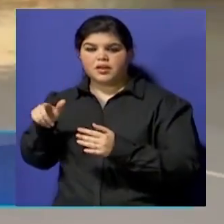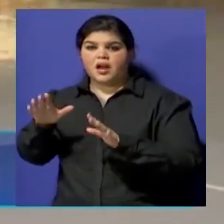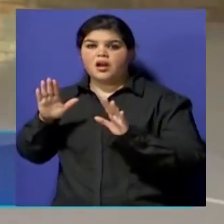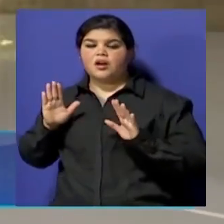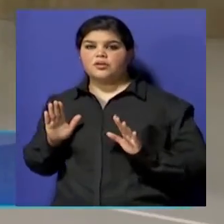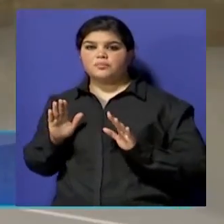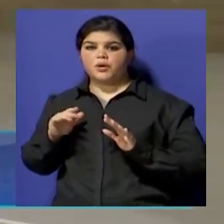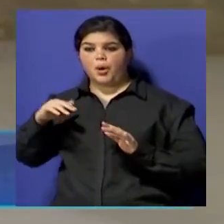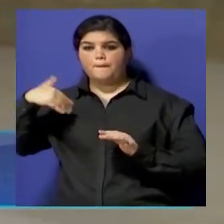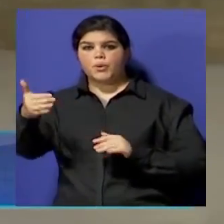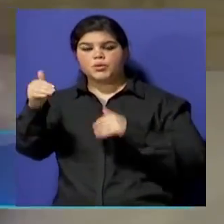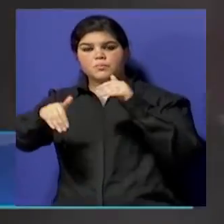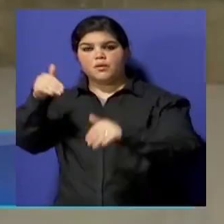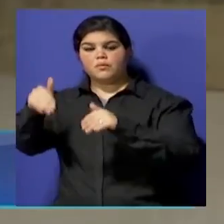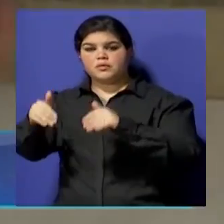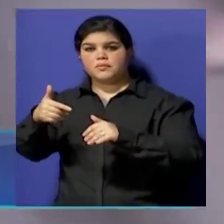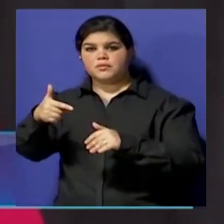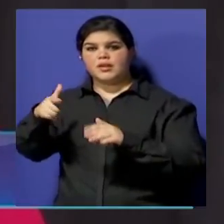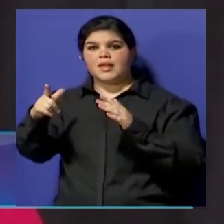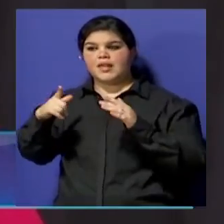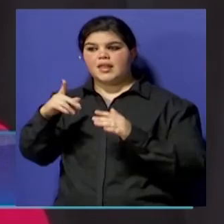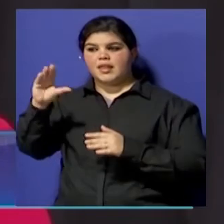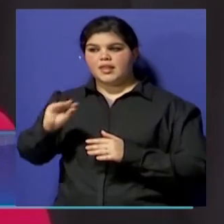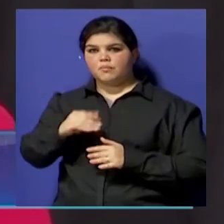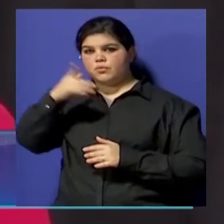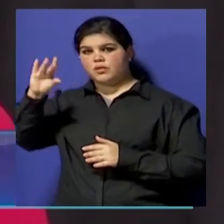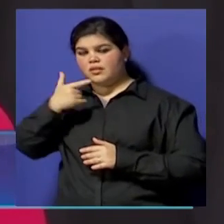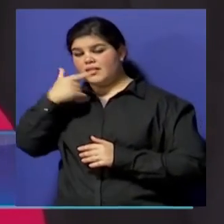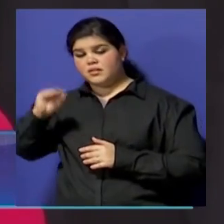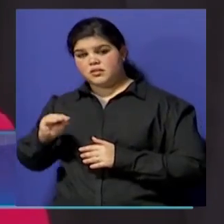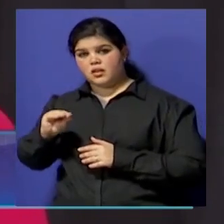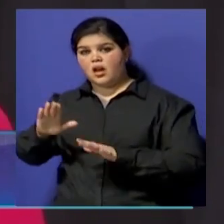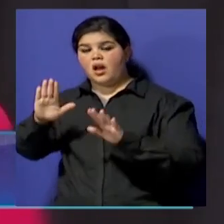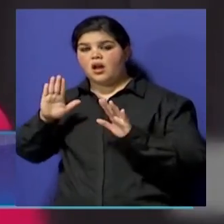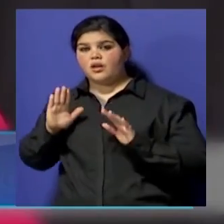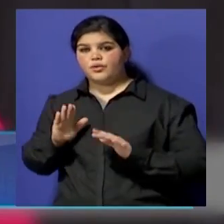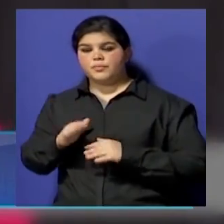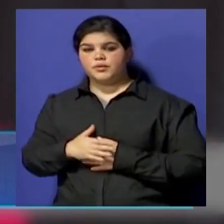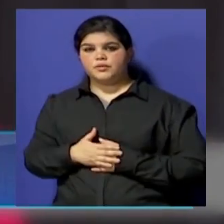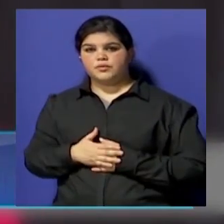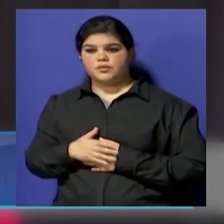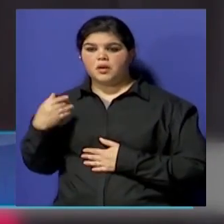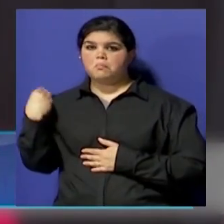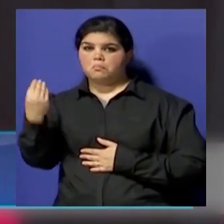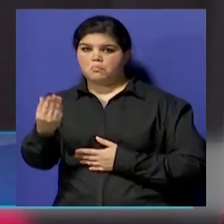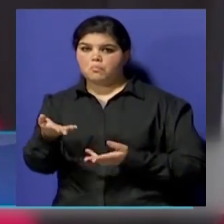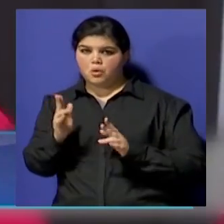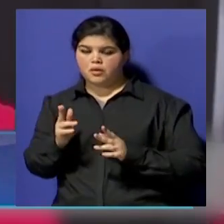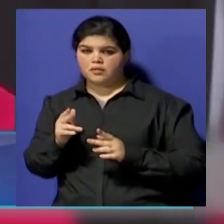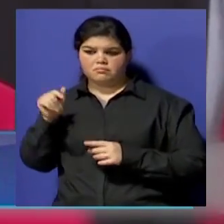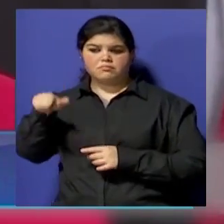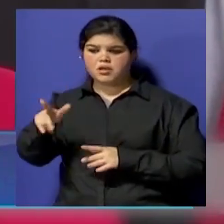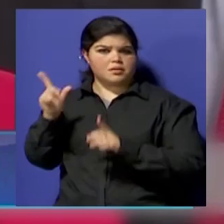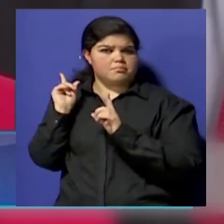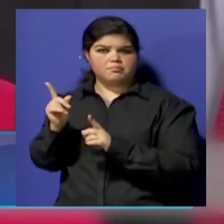las próximas elecciones legislativas en Brasil puede llegar a presentarse. Creo que va a seguir siendo una